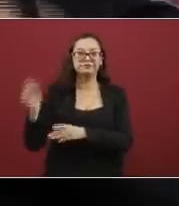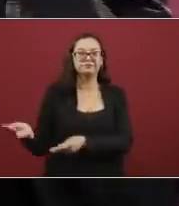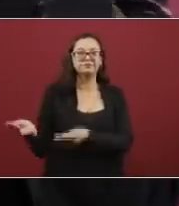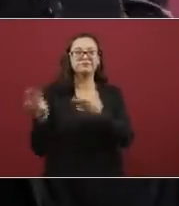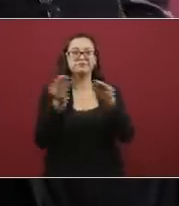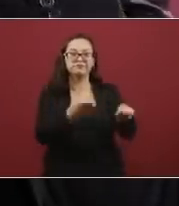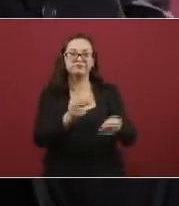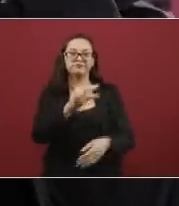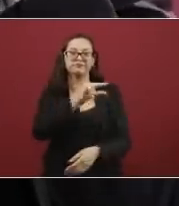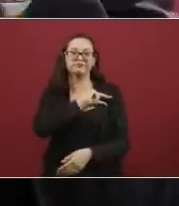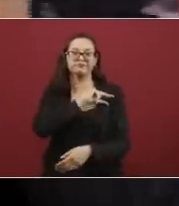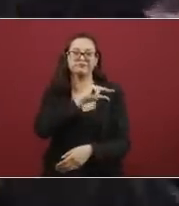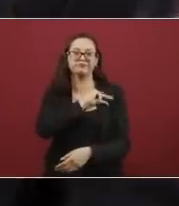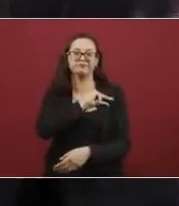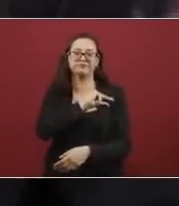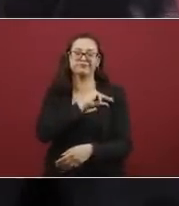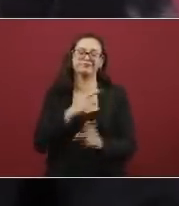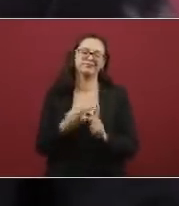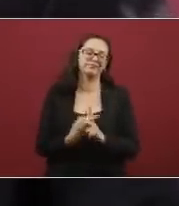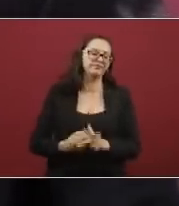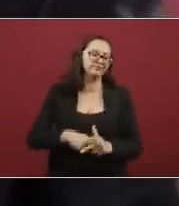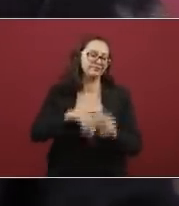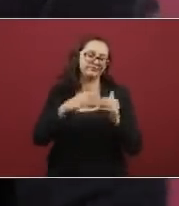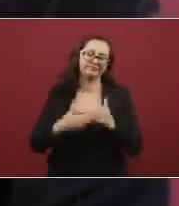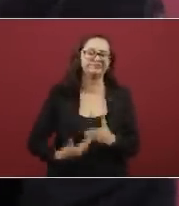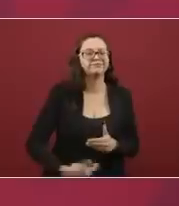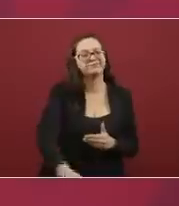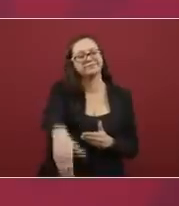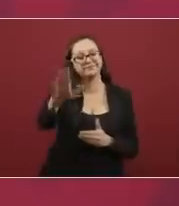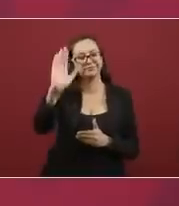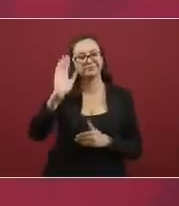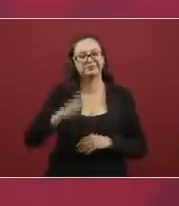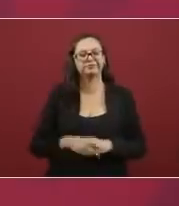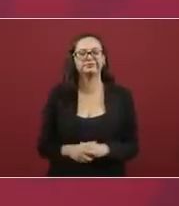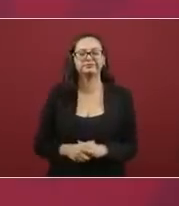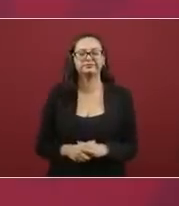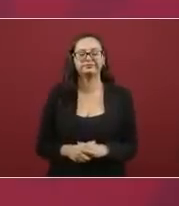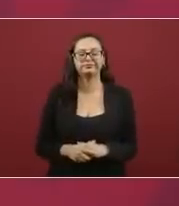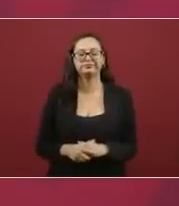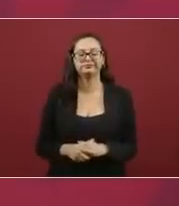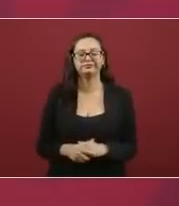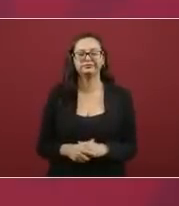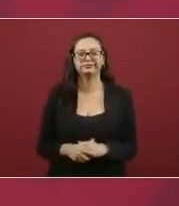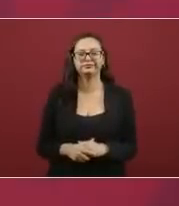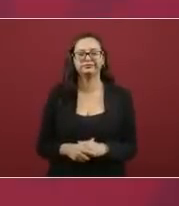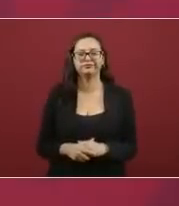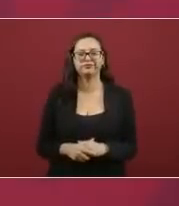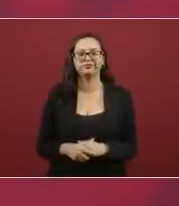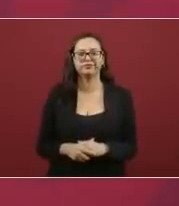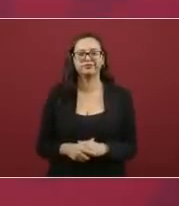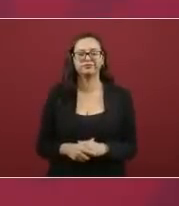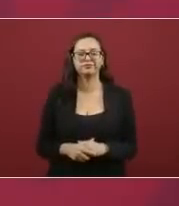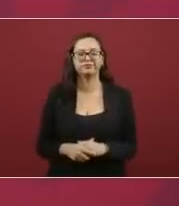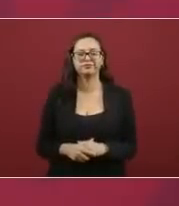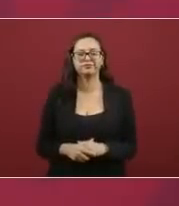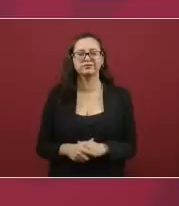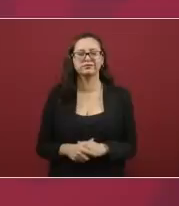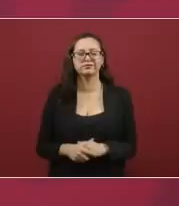Ahí empieza la historia. Bueno, luego,